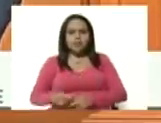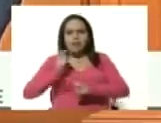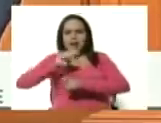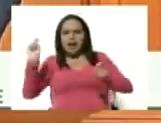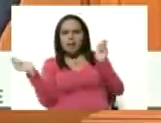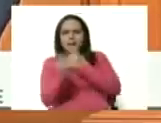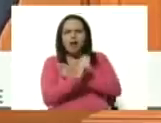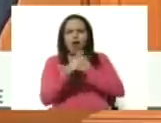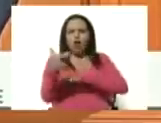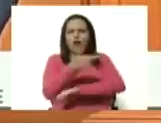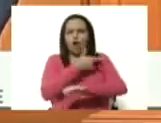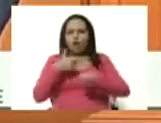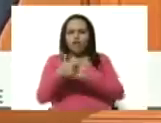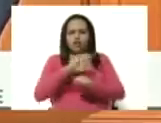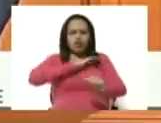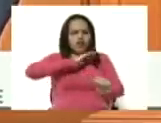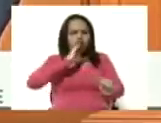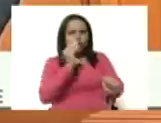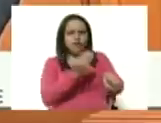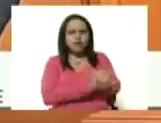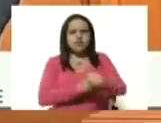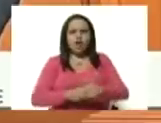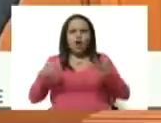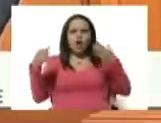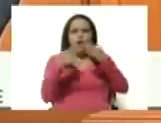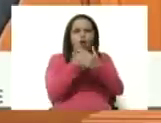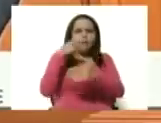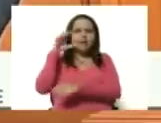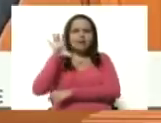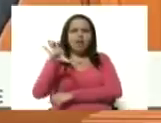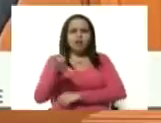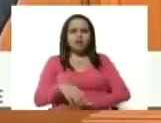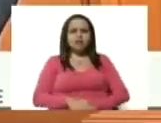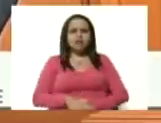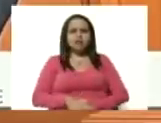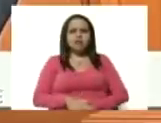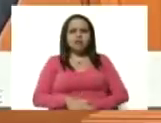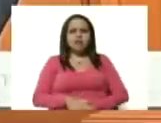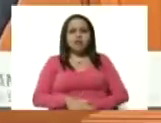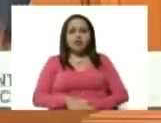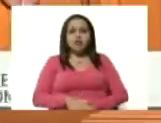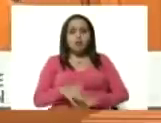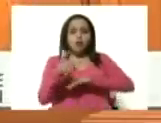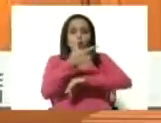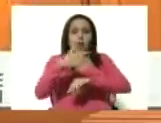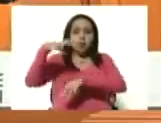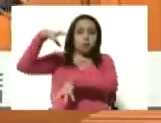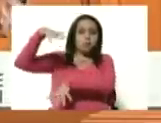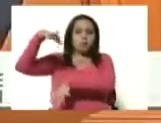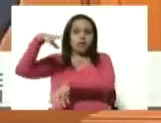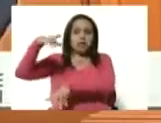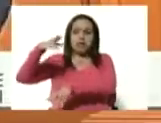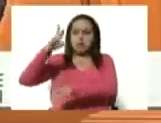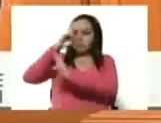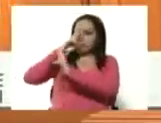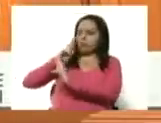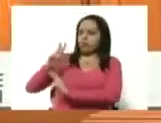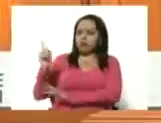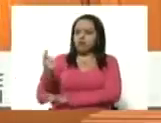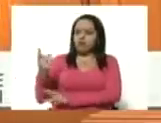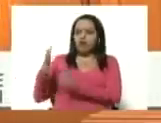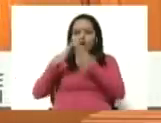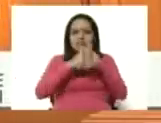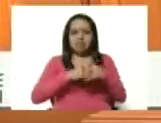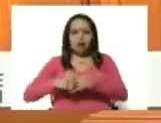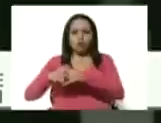gobierno de fuerza, un golpe de Estado y un gobierno títere a los Estados Unidos de Norteamérica.